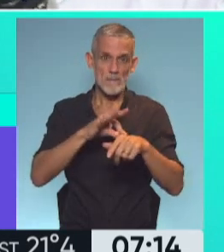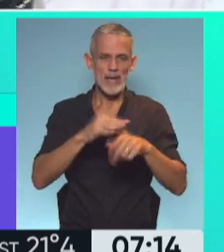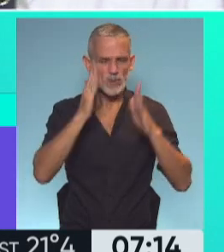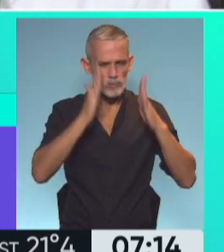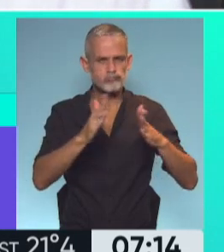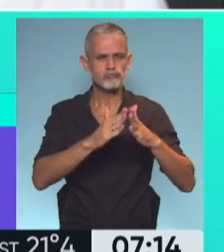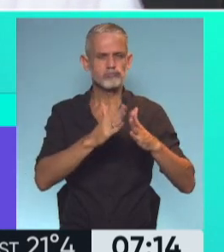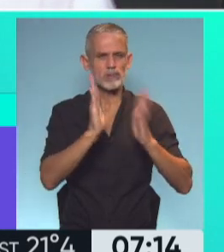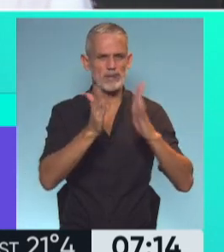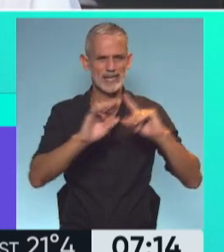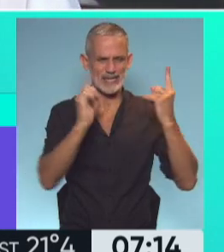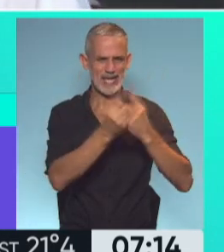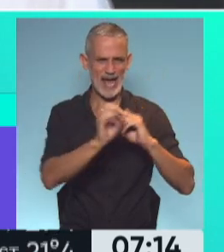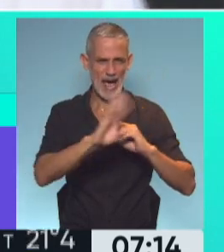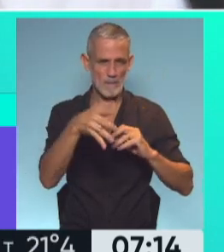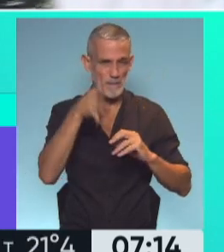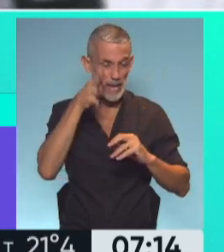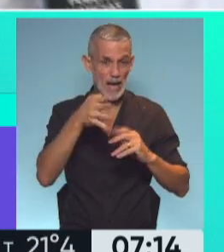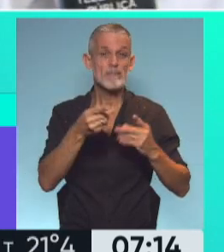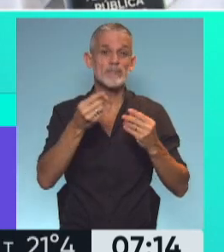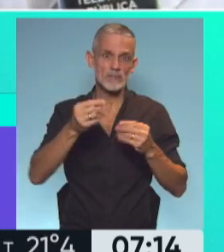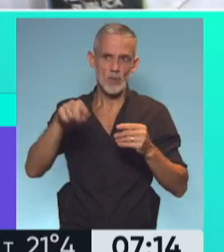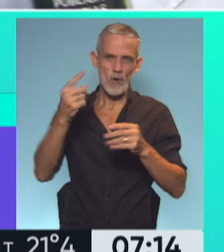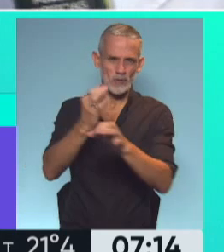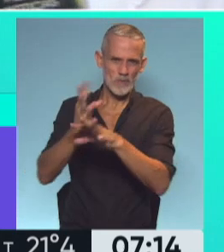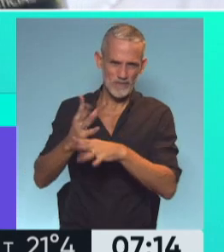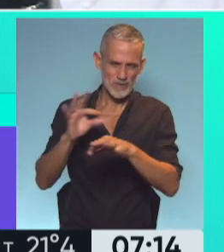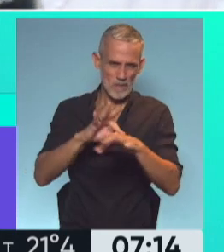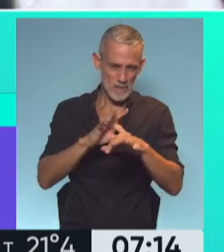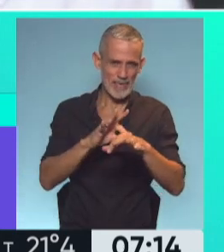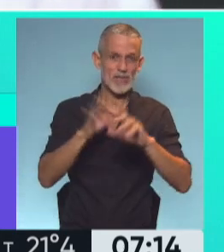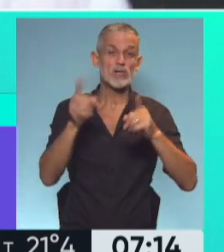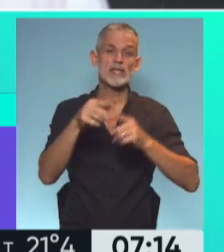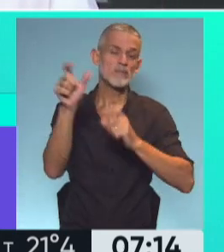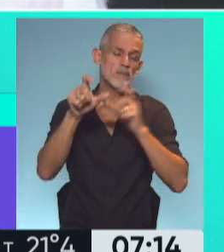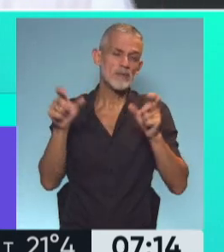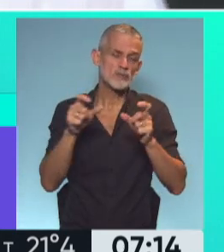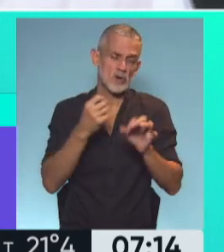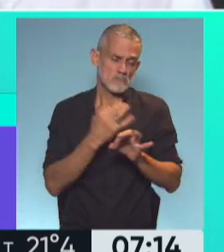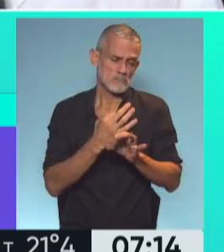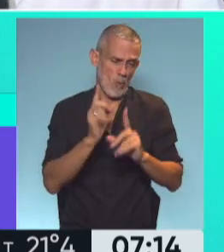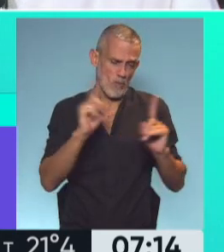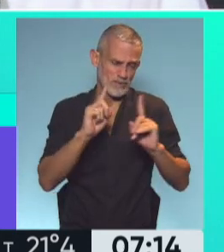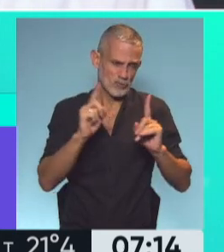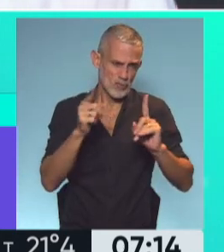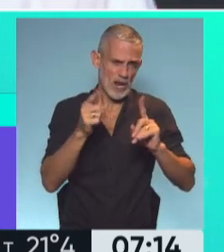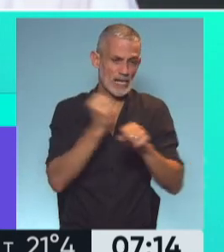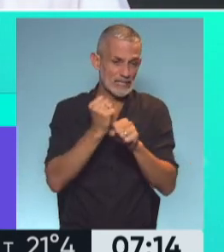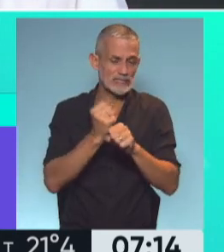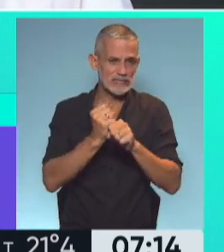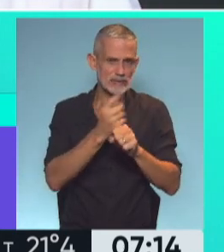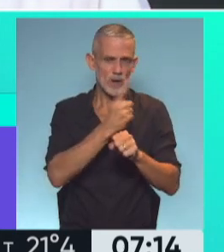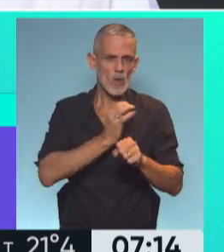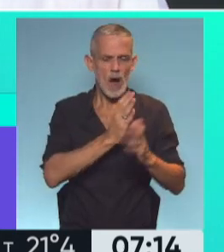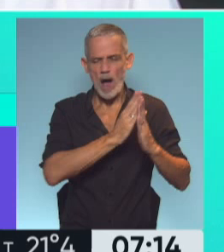intensivistas, que junto a otros profesionales y a personal no profesional venimos de un año